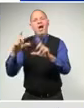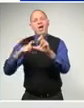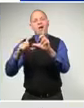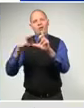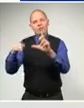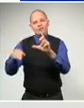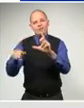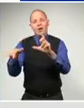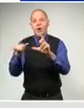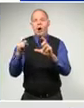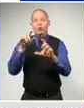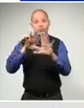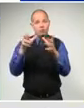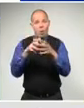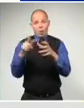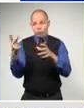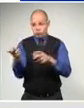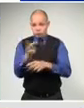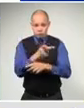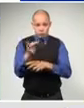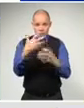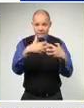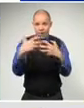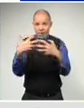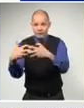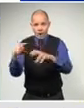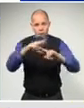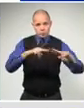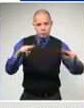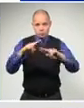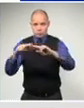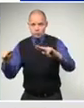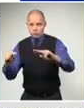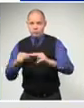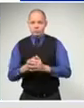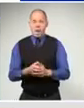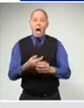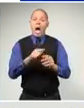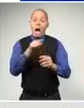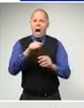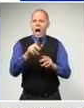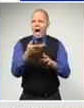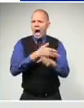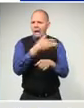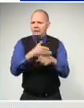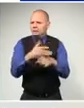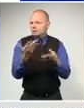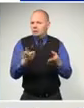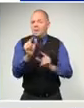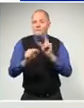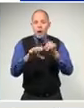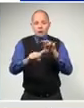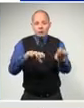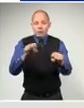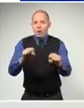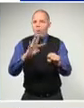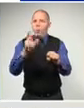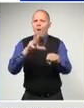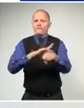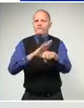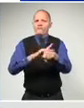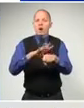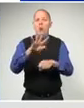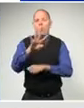lugar. En este evento, hasta el día de ayer, se han diagnosticado 40 casos confirmados, de